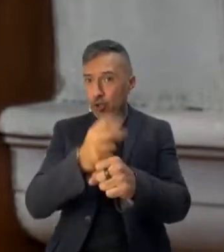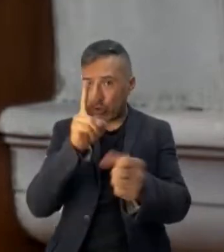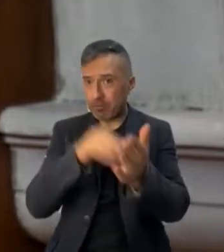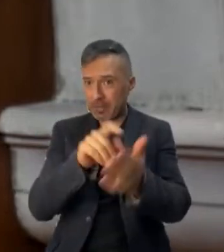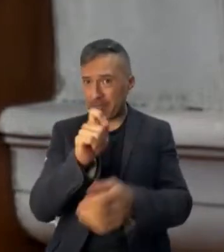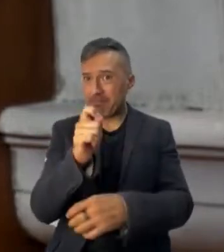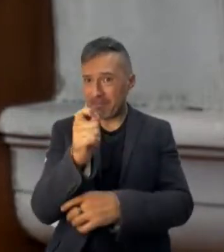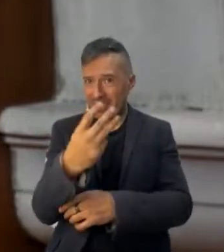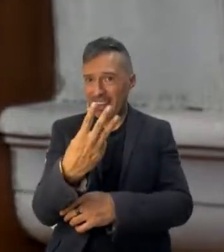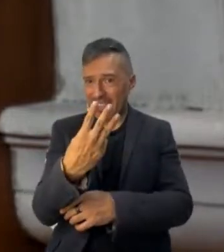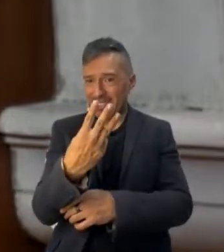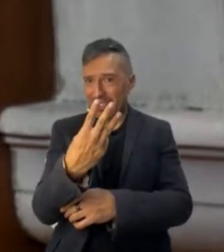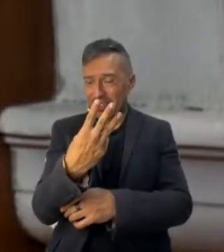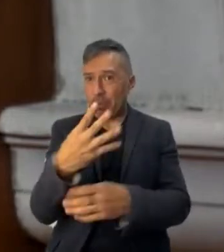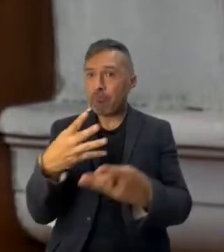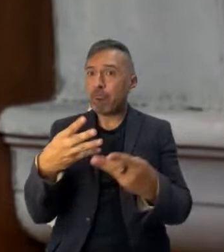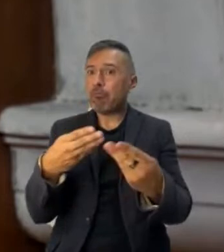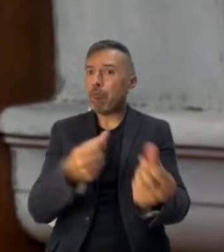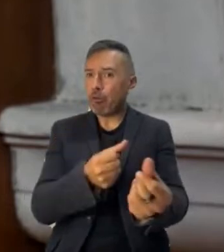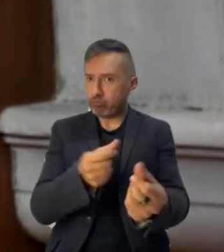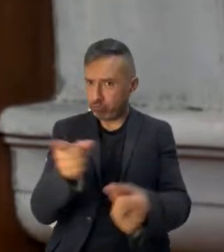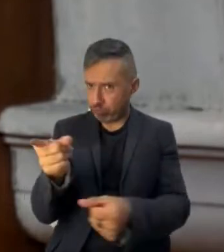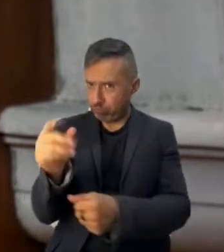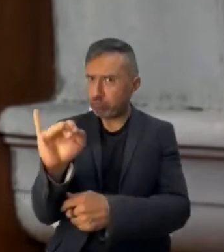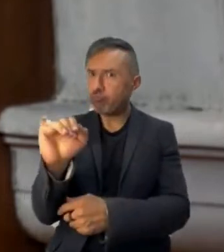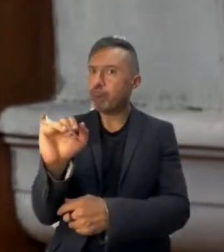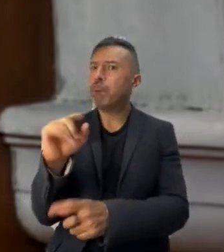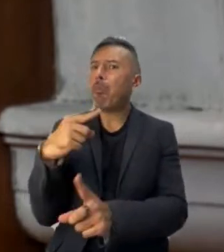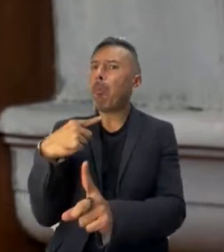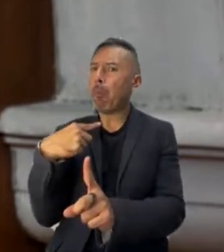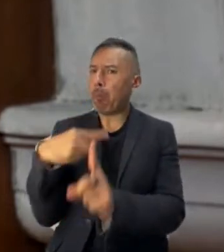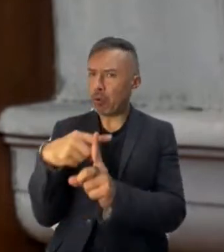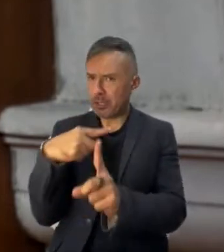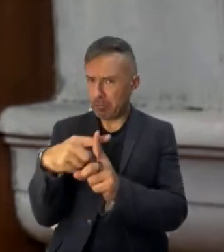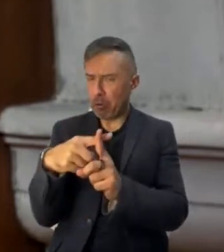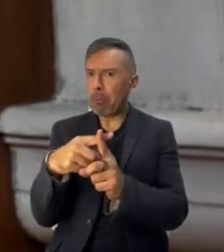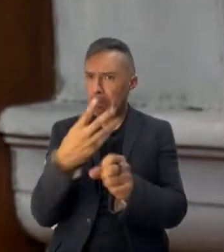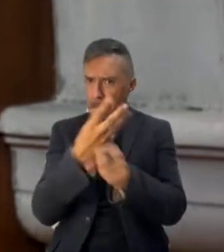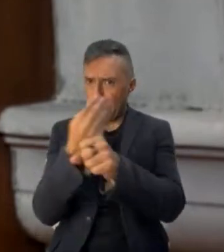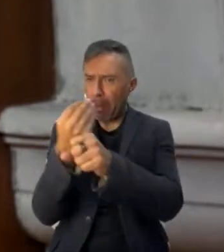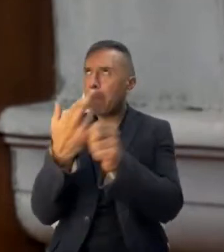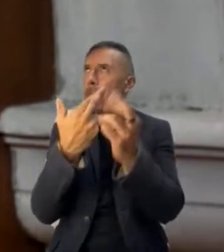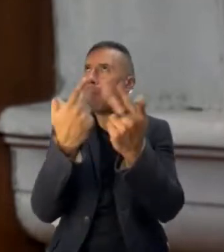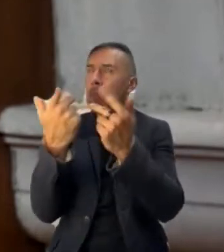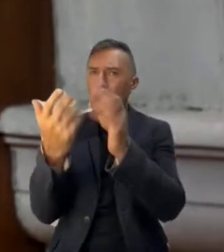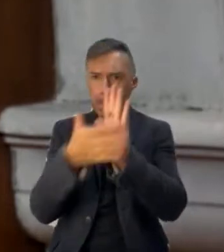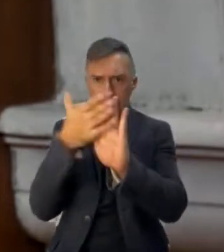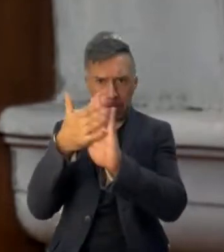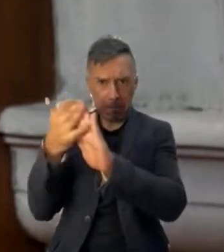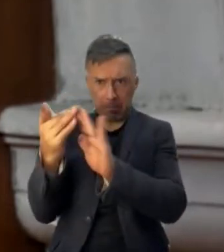Asunto que es positivo, pero insuficiente. Ahora bien,